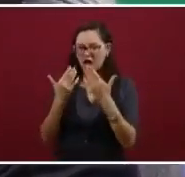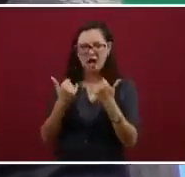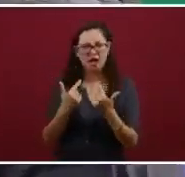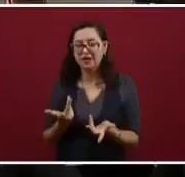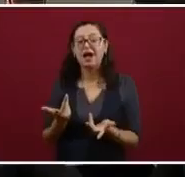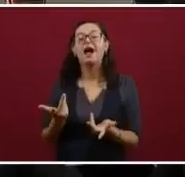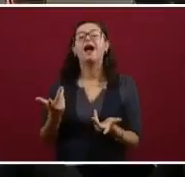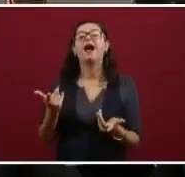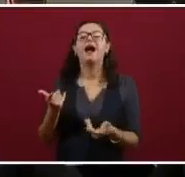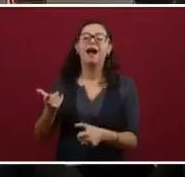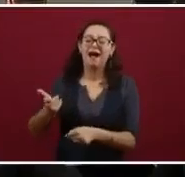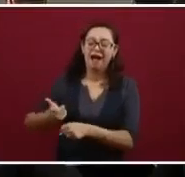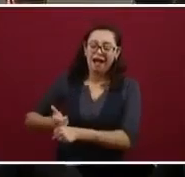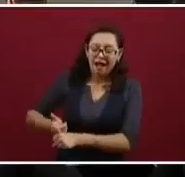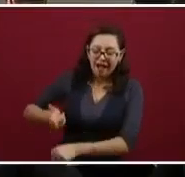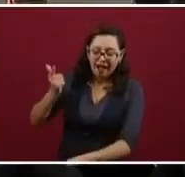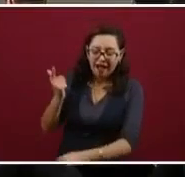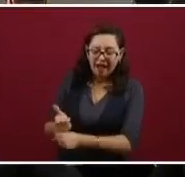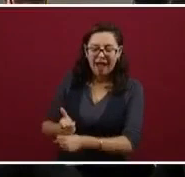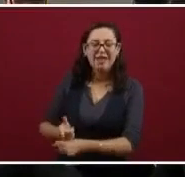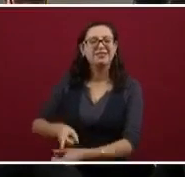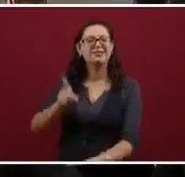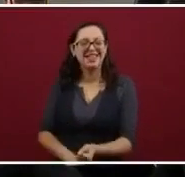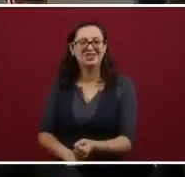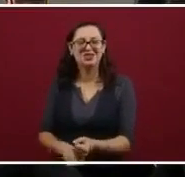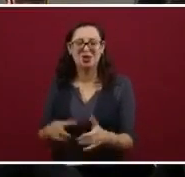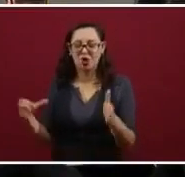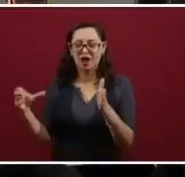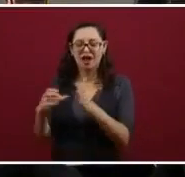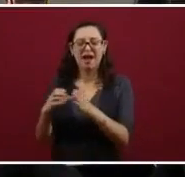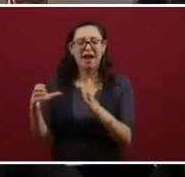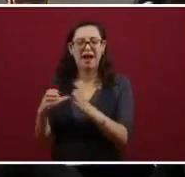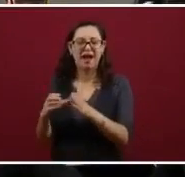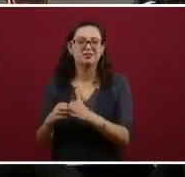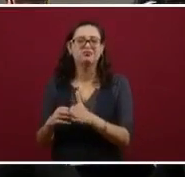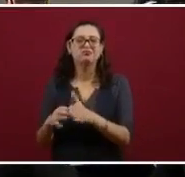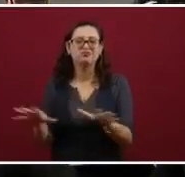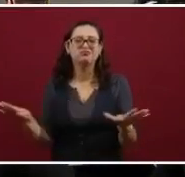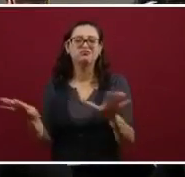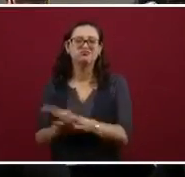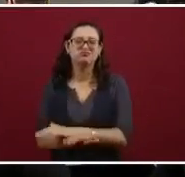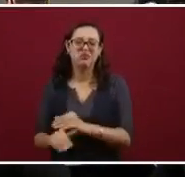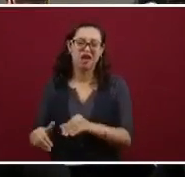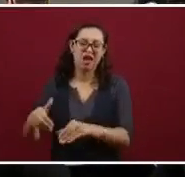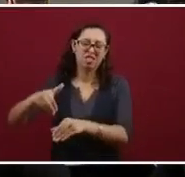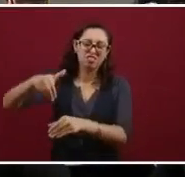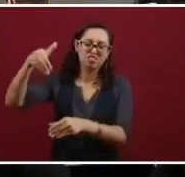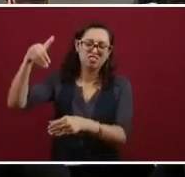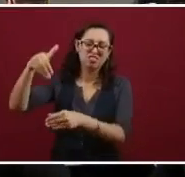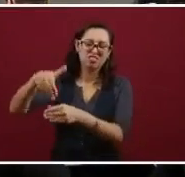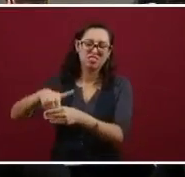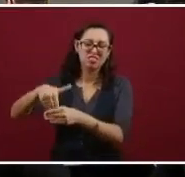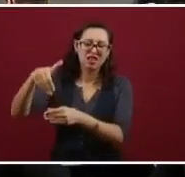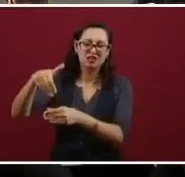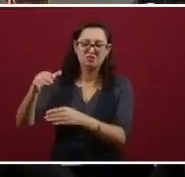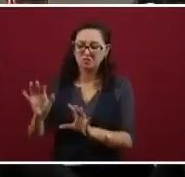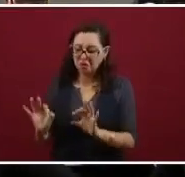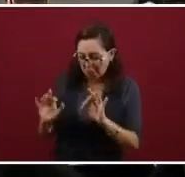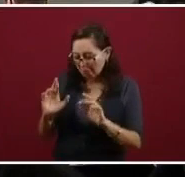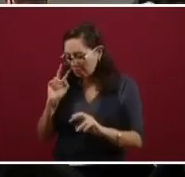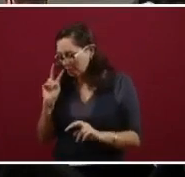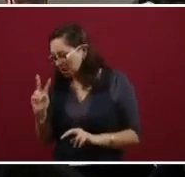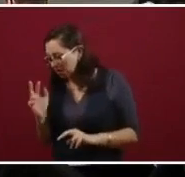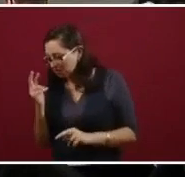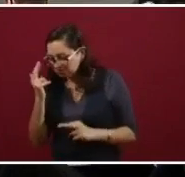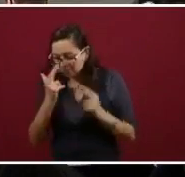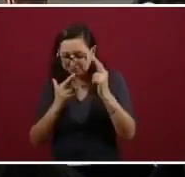la tarjeta y descubrimos a los que están haciendo trampa con este software que aparentemente no es pirata, porque pareciera